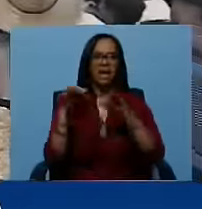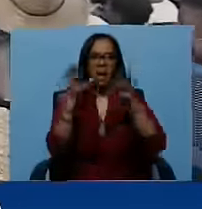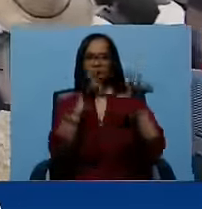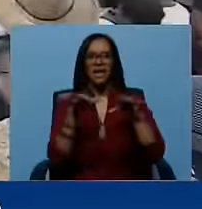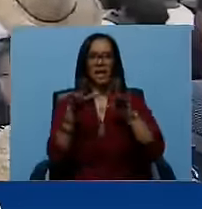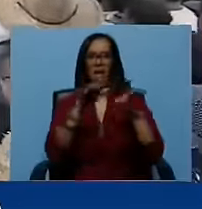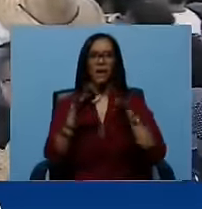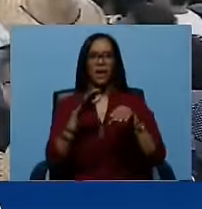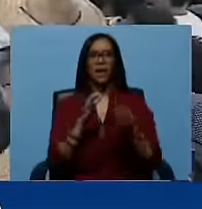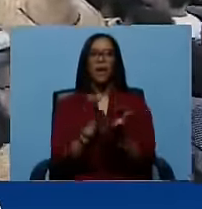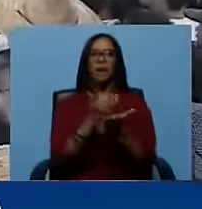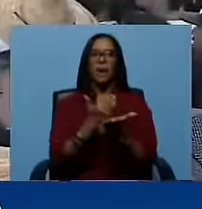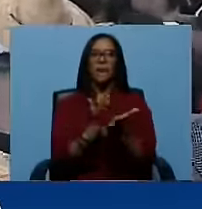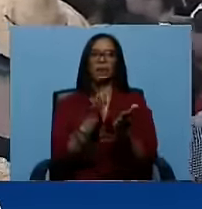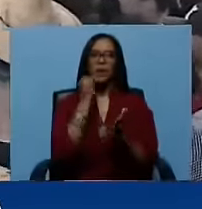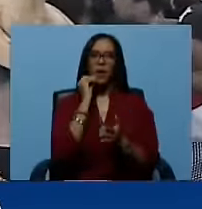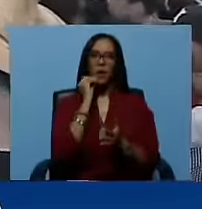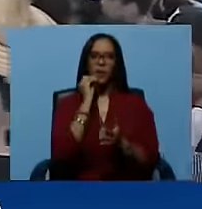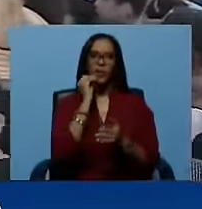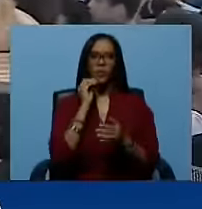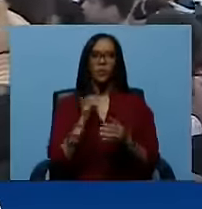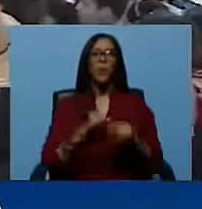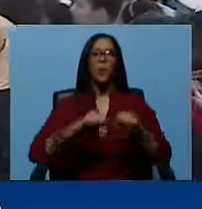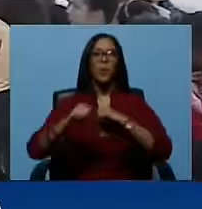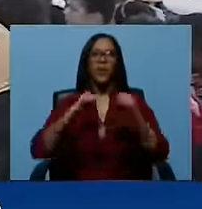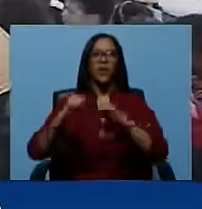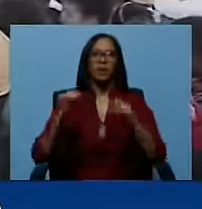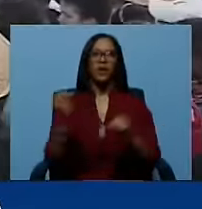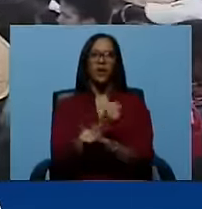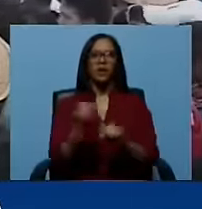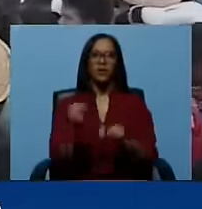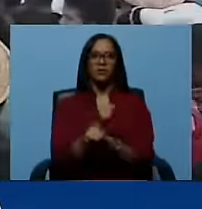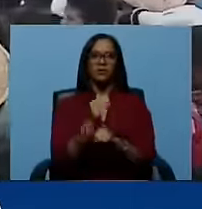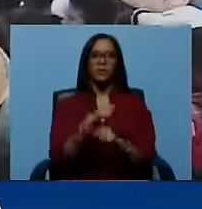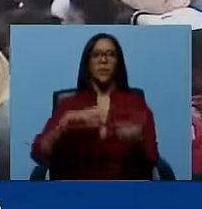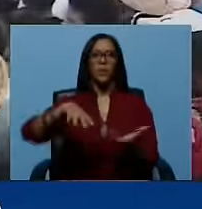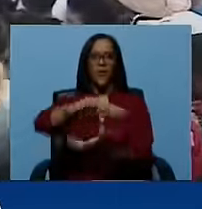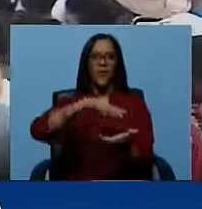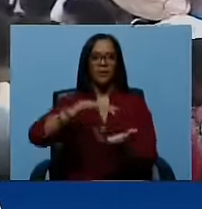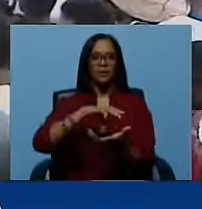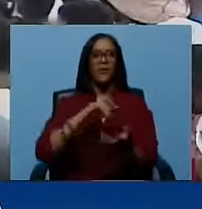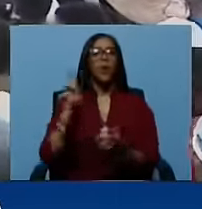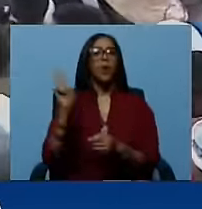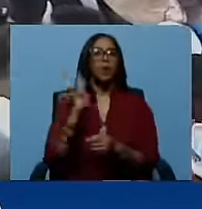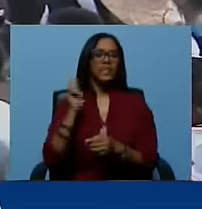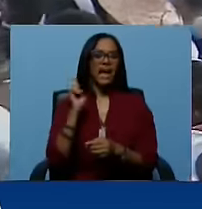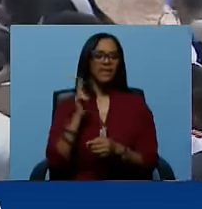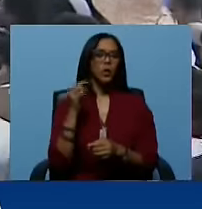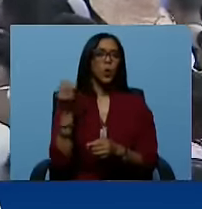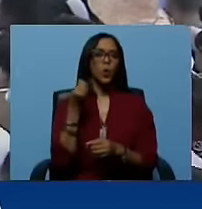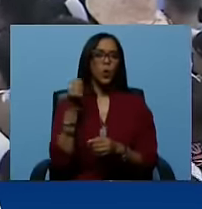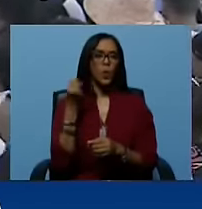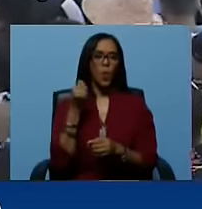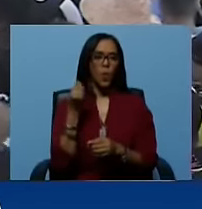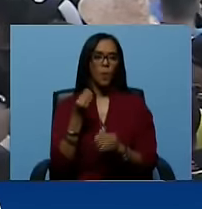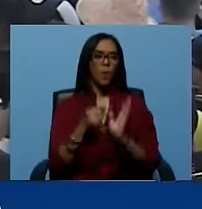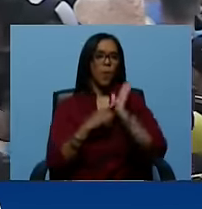a una parte de la juventud, promoviendo la violencia y el caos, utilizando como carne de cañón